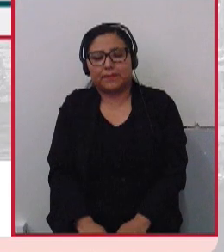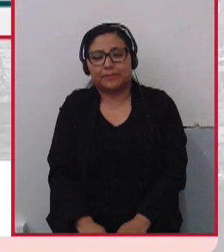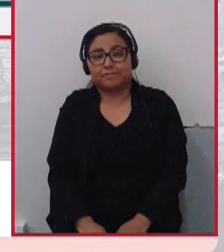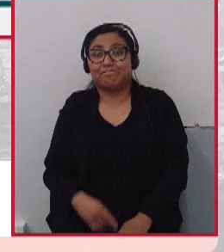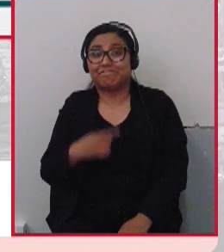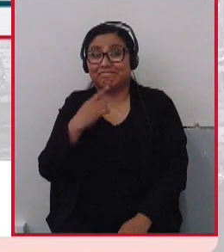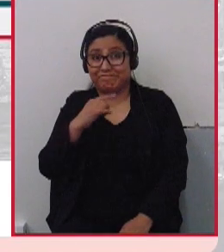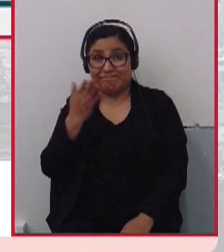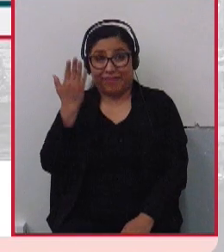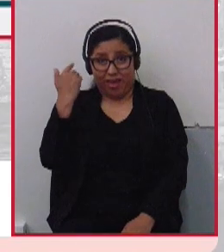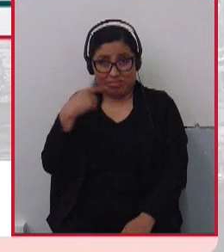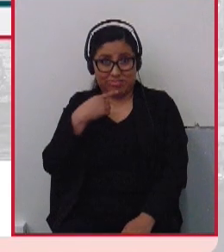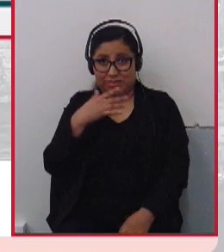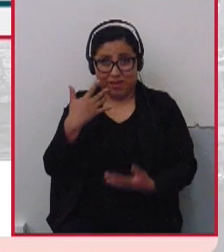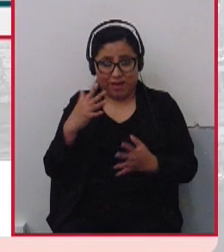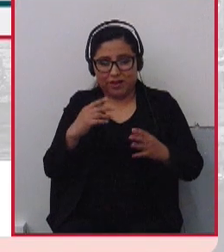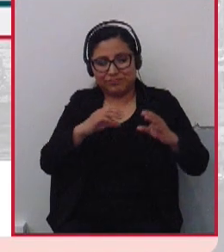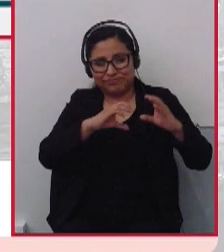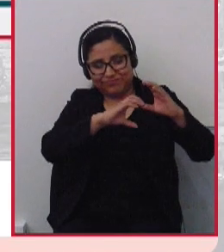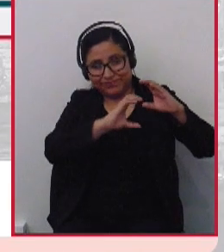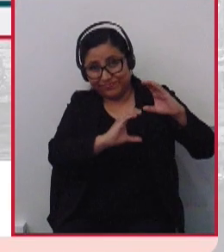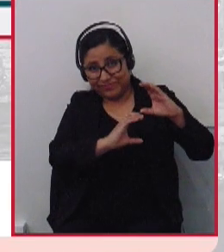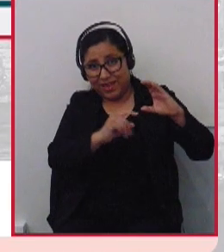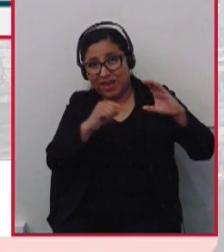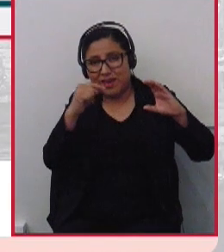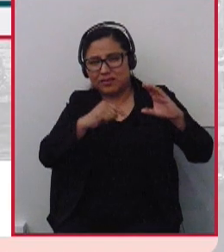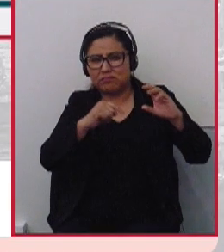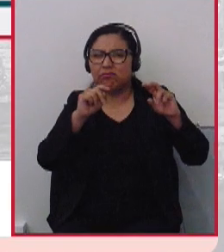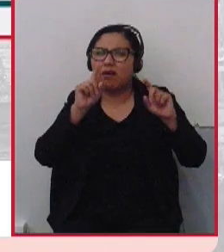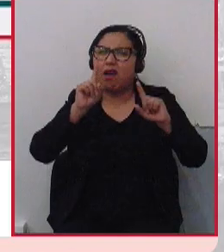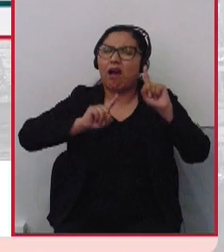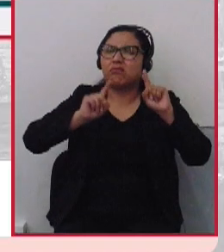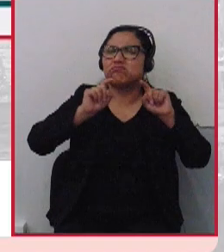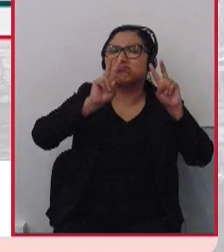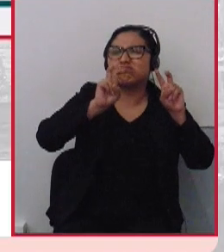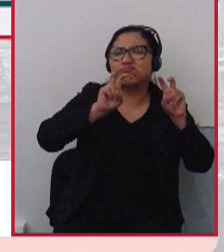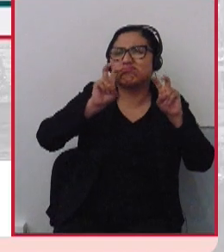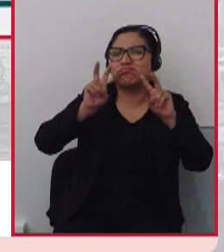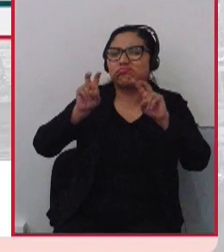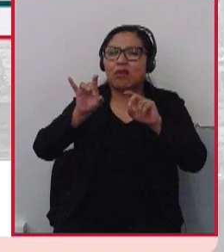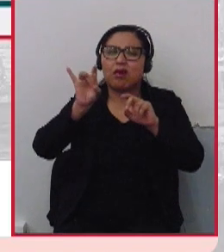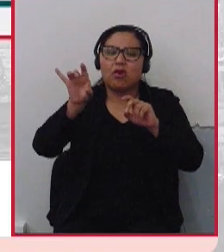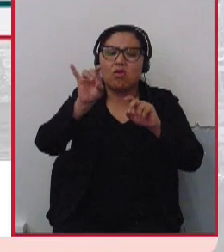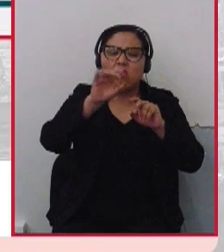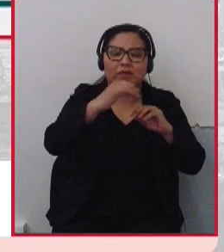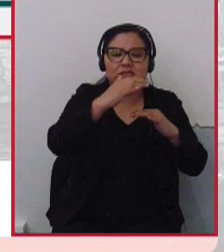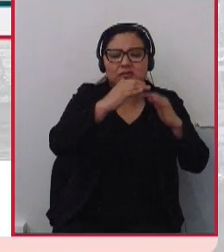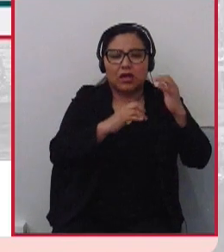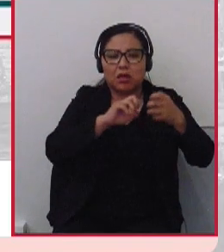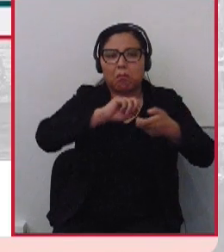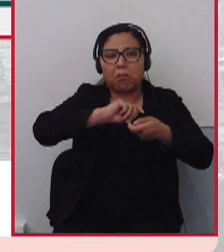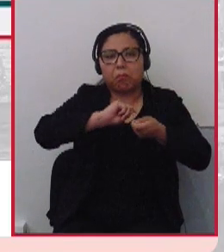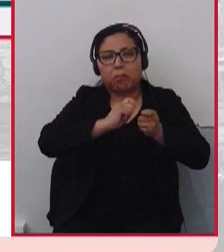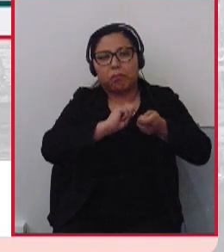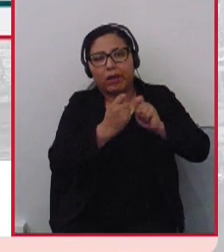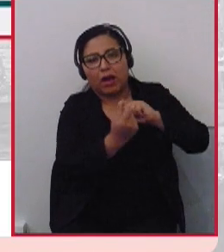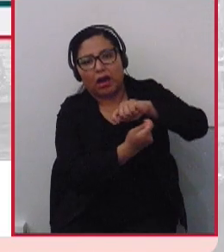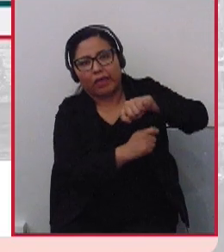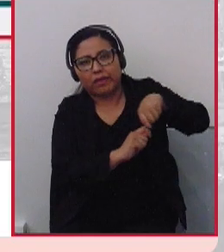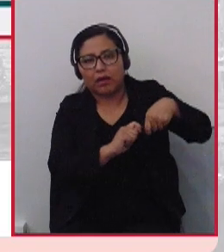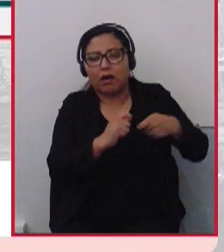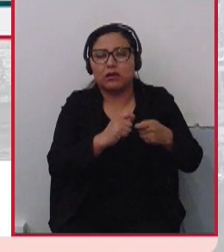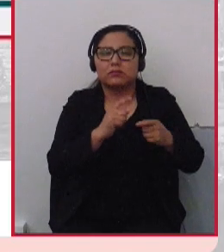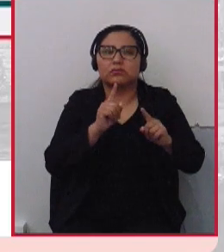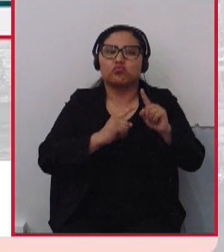Lo que le comentaba hace un momento, los temas convencionales, las celdas mecánicas,